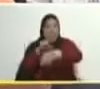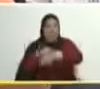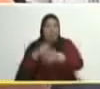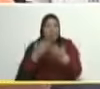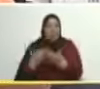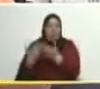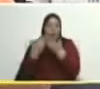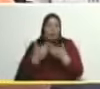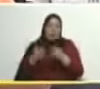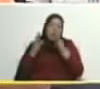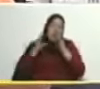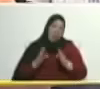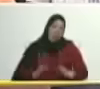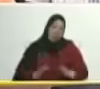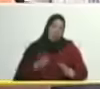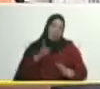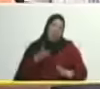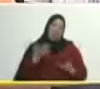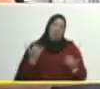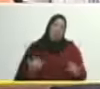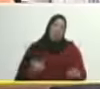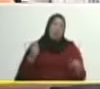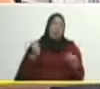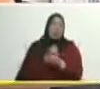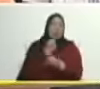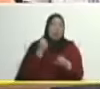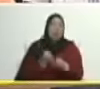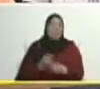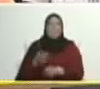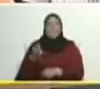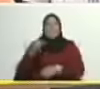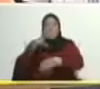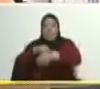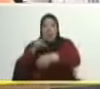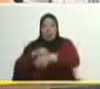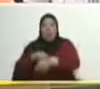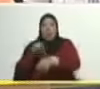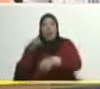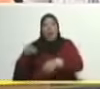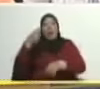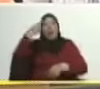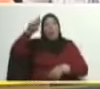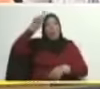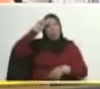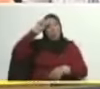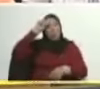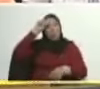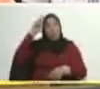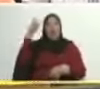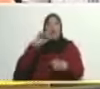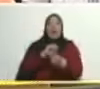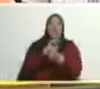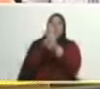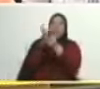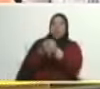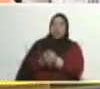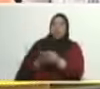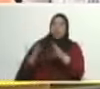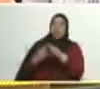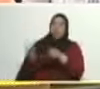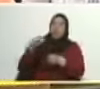etcétera. Y hoy en día trabajan como médicos en Cuba y durante la pandemia del